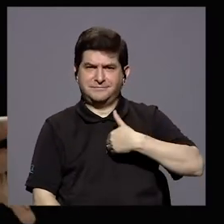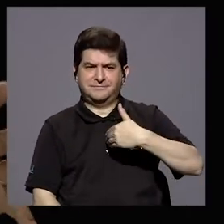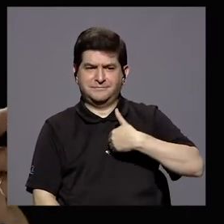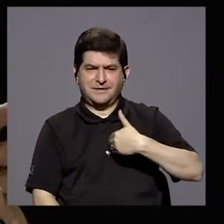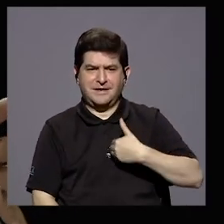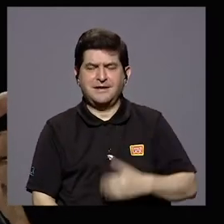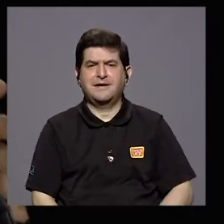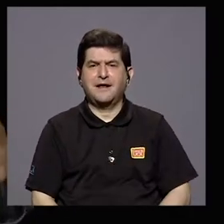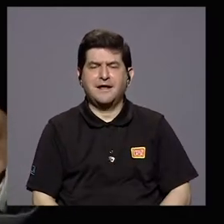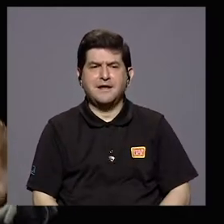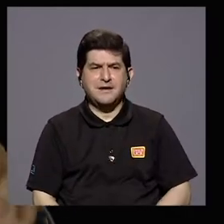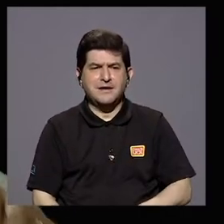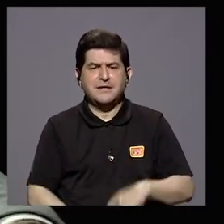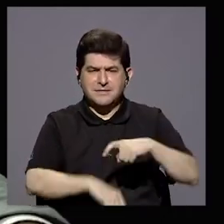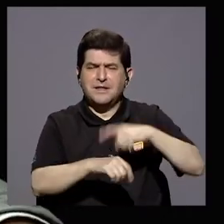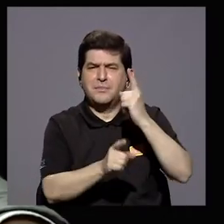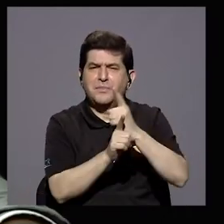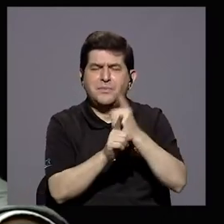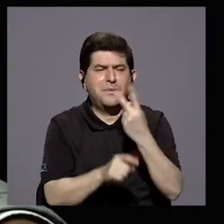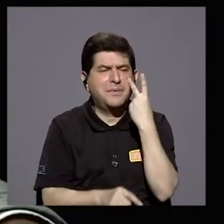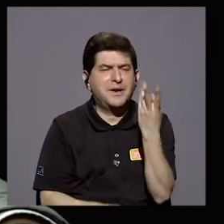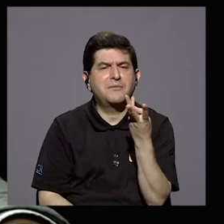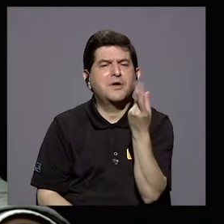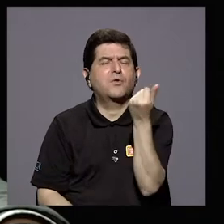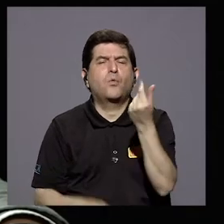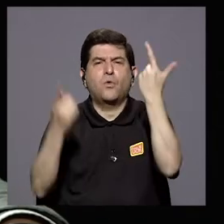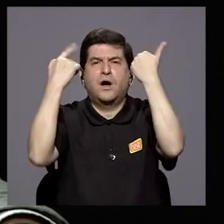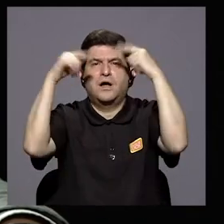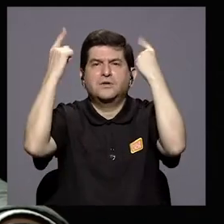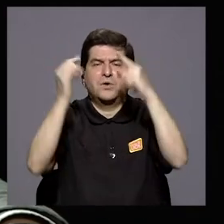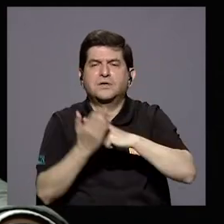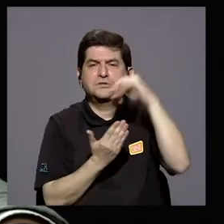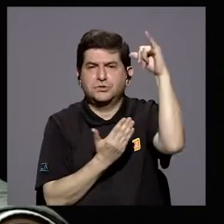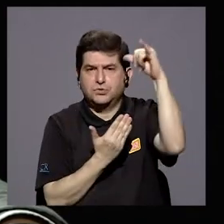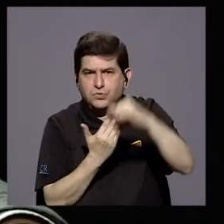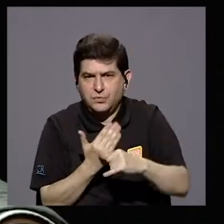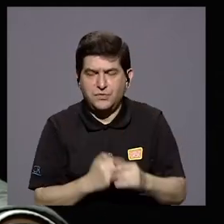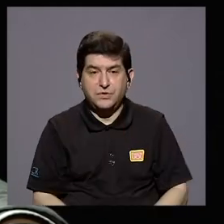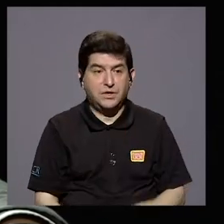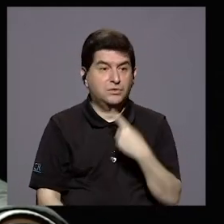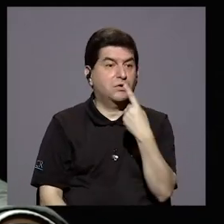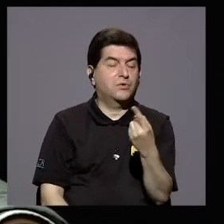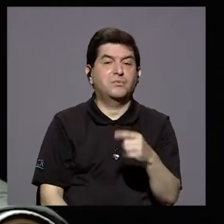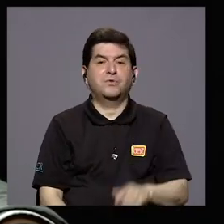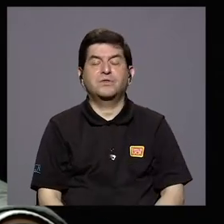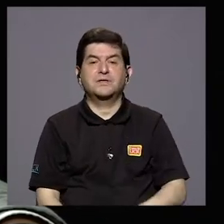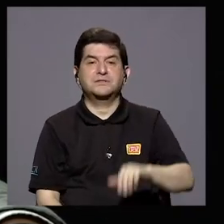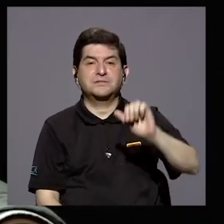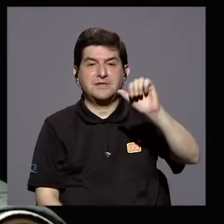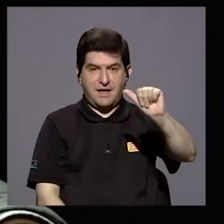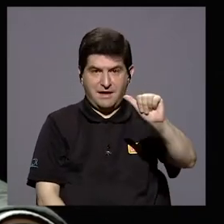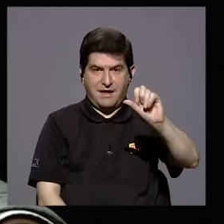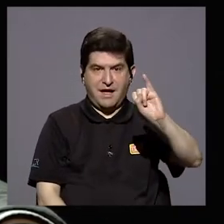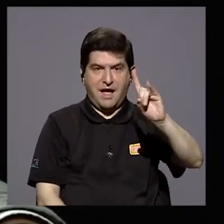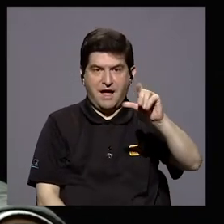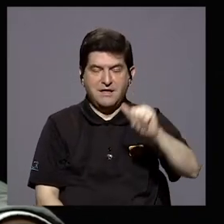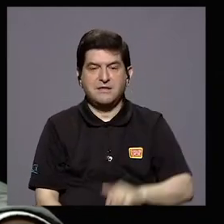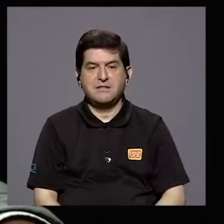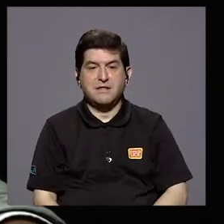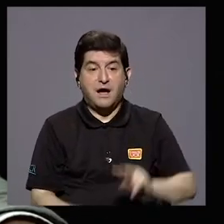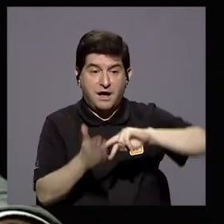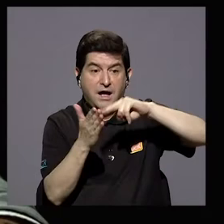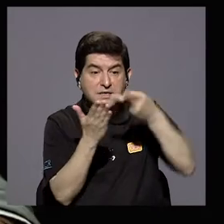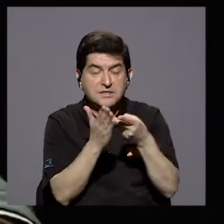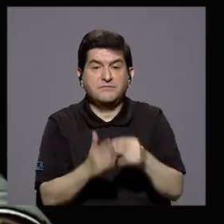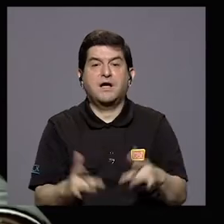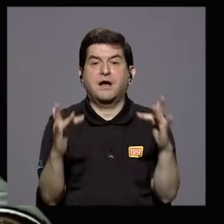un tiempo prudencial para ver qué tanto puede tener éxito un proyecto como estos, y como dice doña Aida, desde la intervención de lo que podría significarse esa